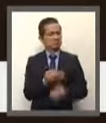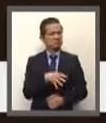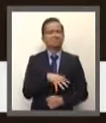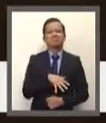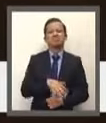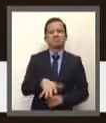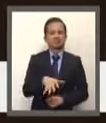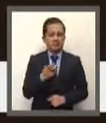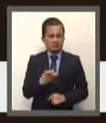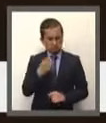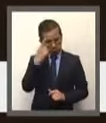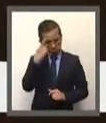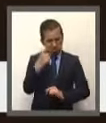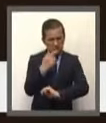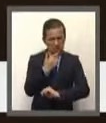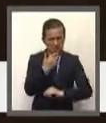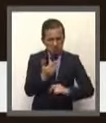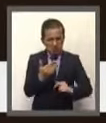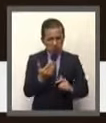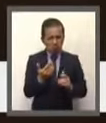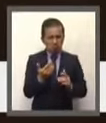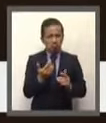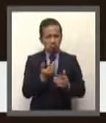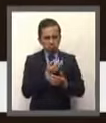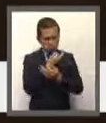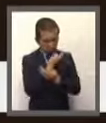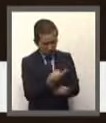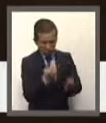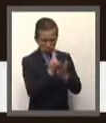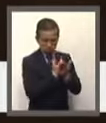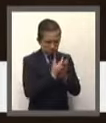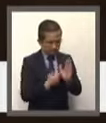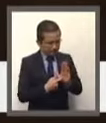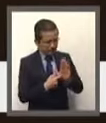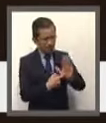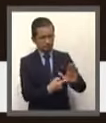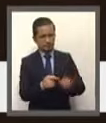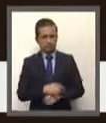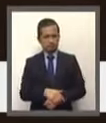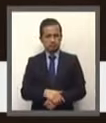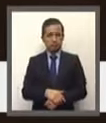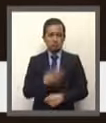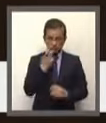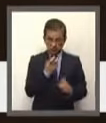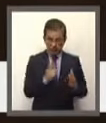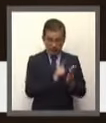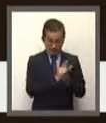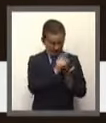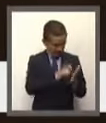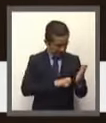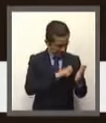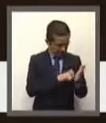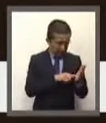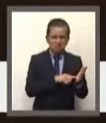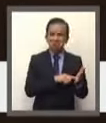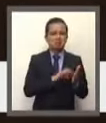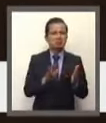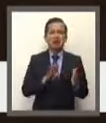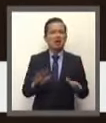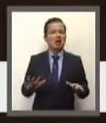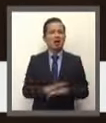inadecuado para cumplir con la rendición de cuentas. Con esa reforma se canceló la presencia